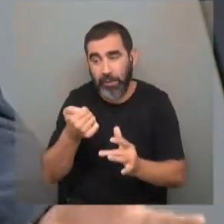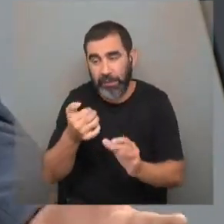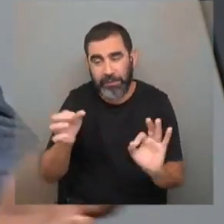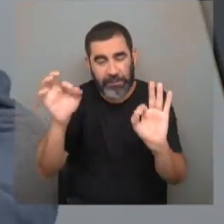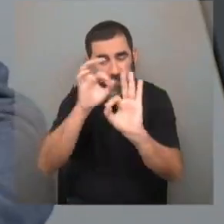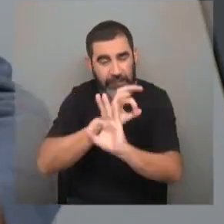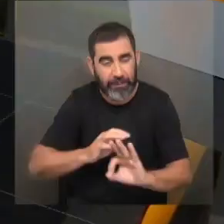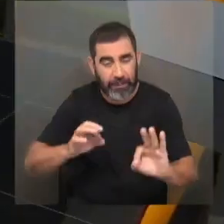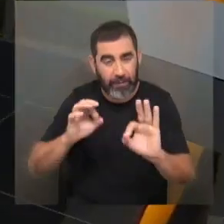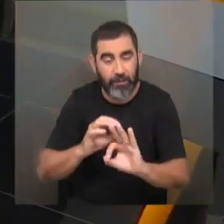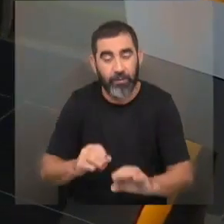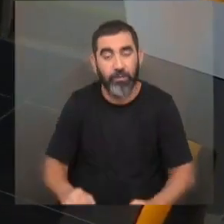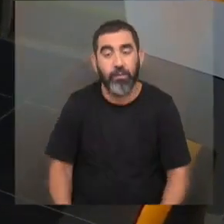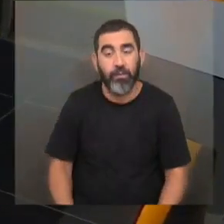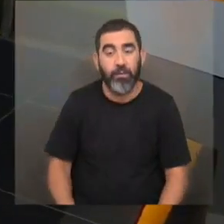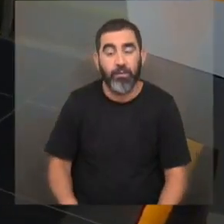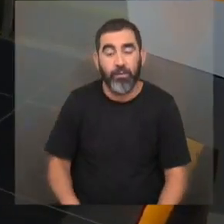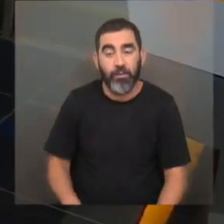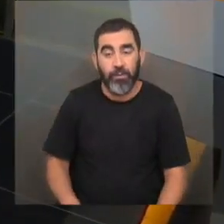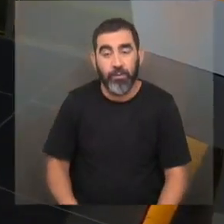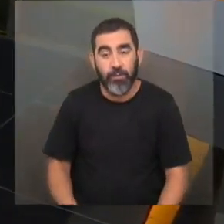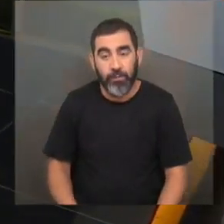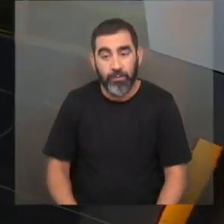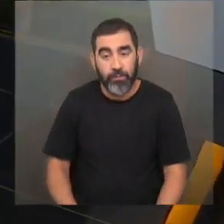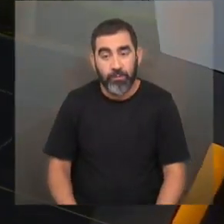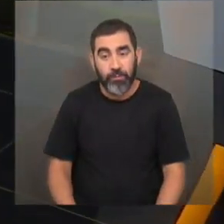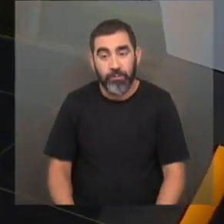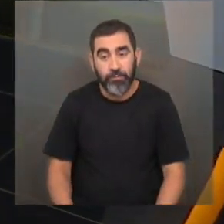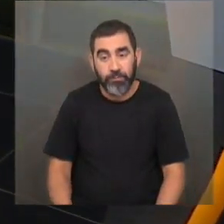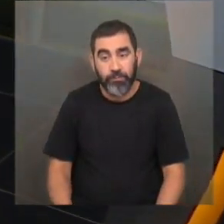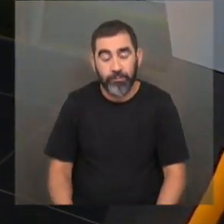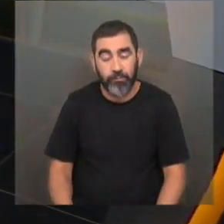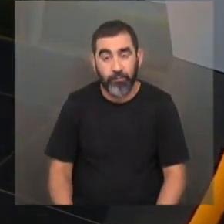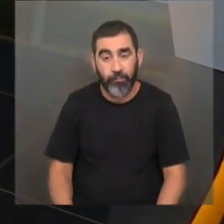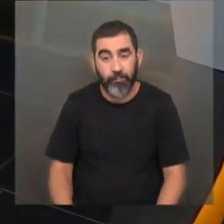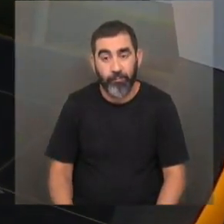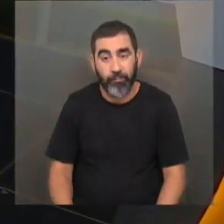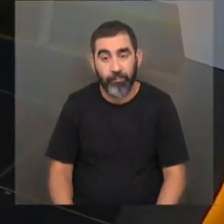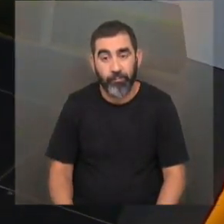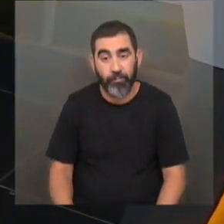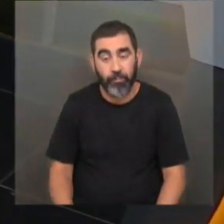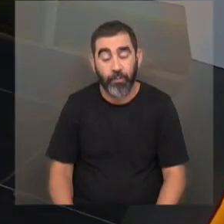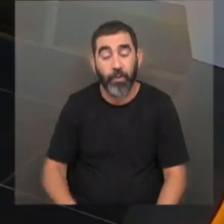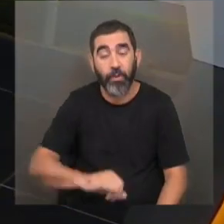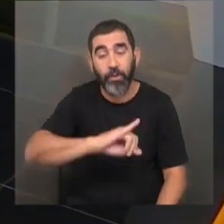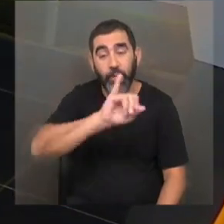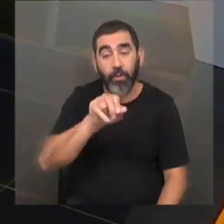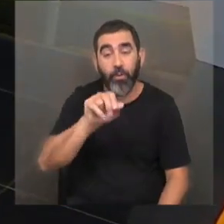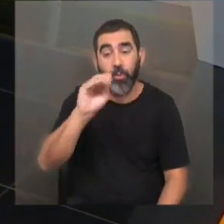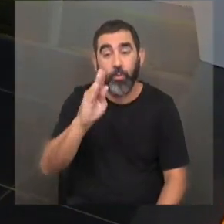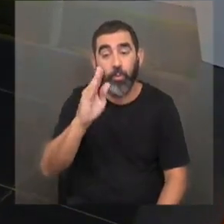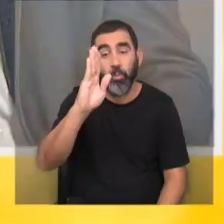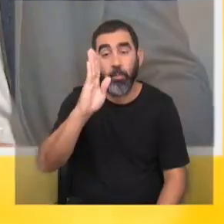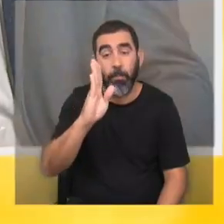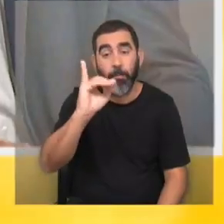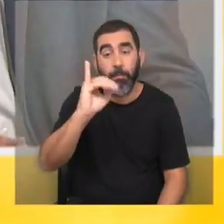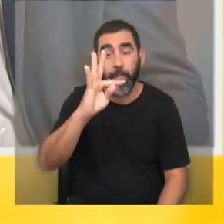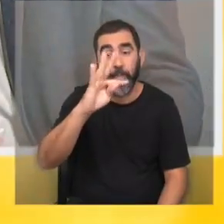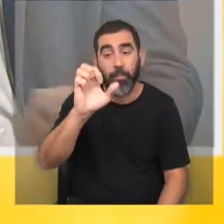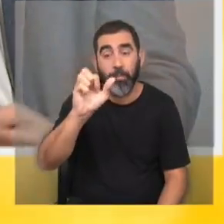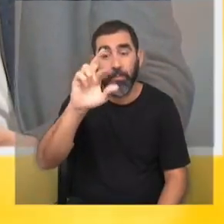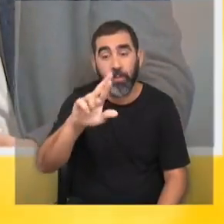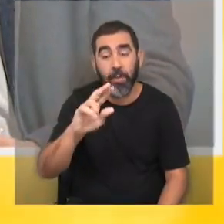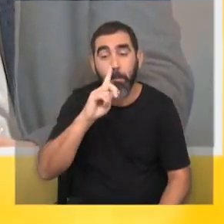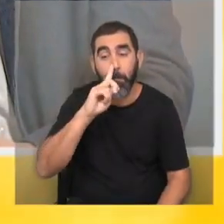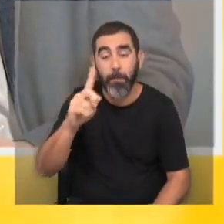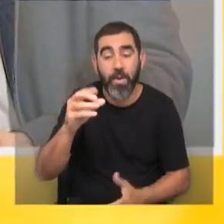en esta escala de nuestra vida, digamos. Pero en realidad, bueno, el Júpiter, por ejemplo, le ejerce una fuerza de atracción a la Tierra que es 1000